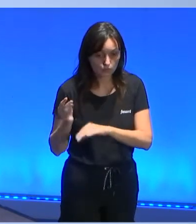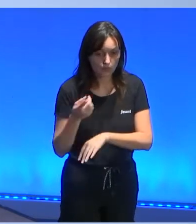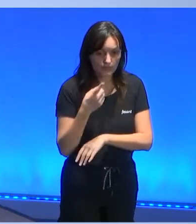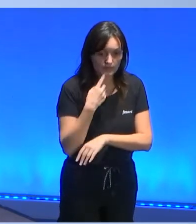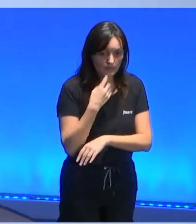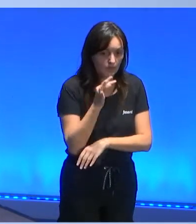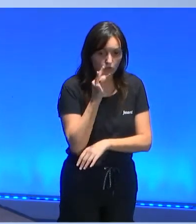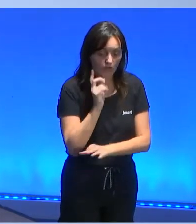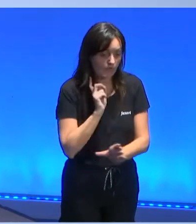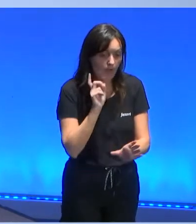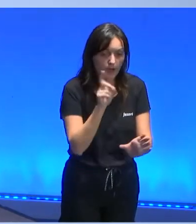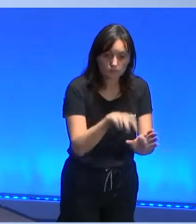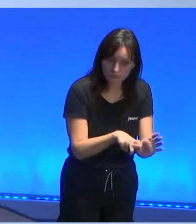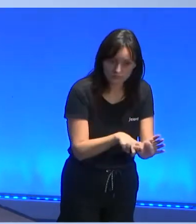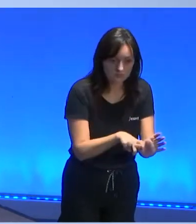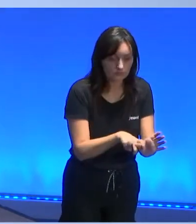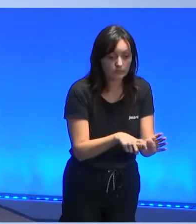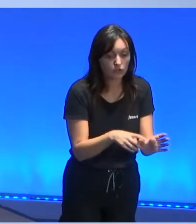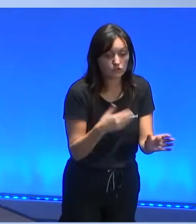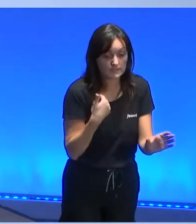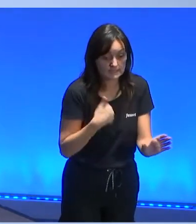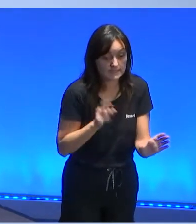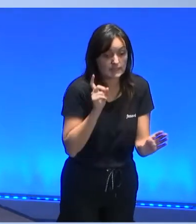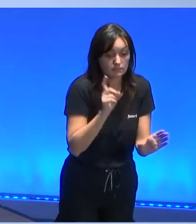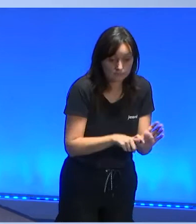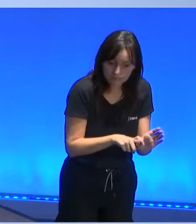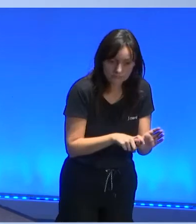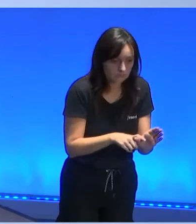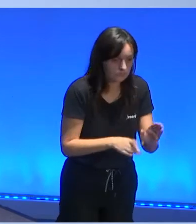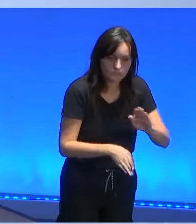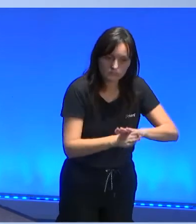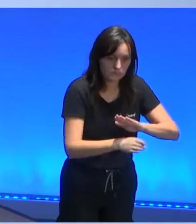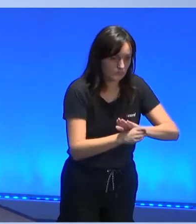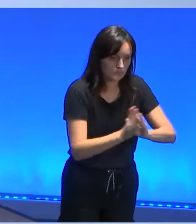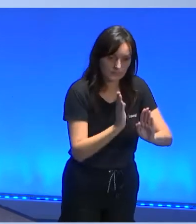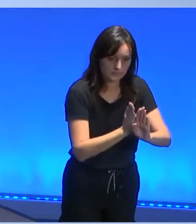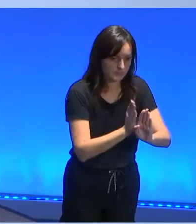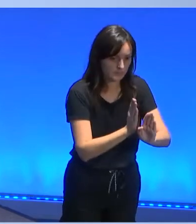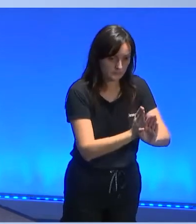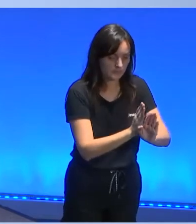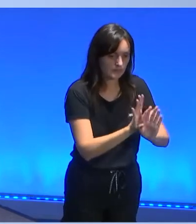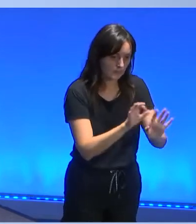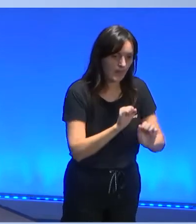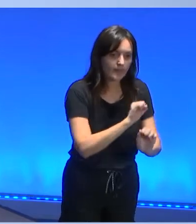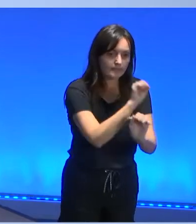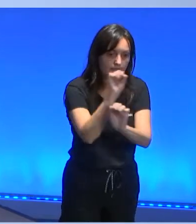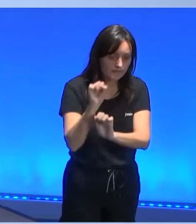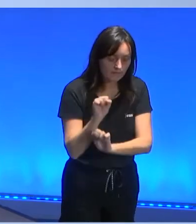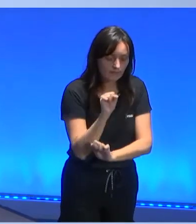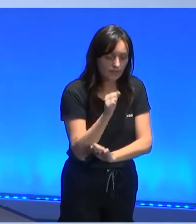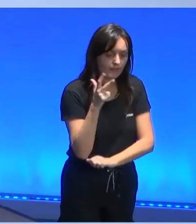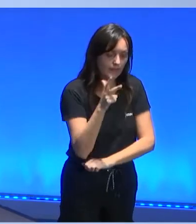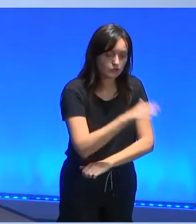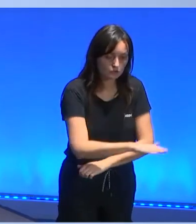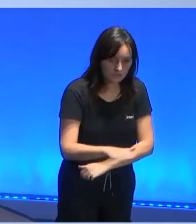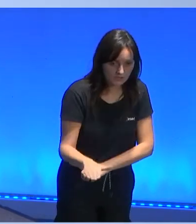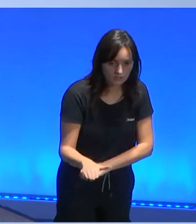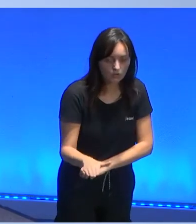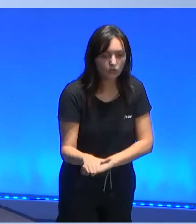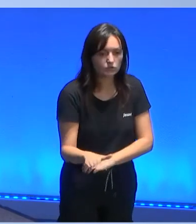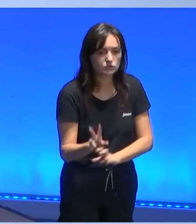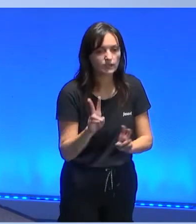no ha entrado, pero quien entra ya no se desvía del camino de la defensa de los derechos de la infancia ni de